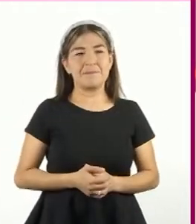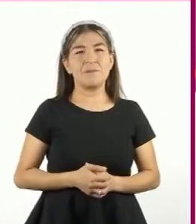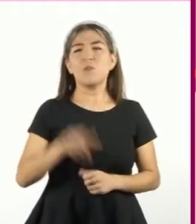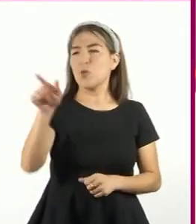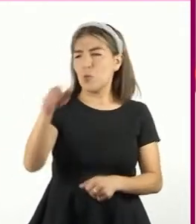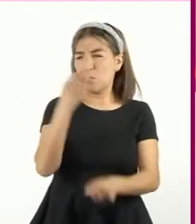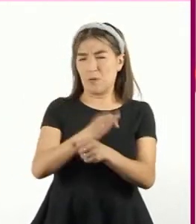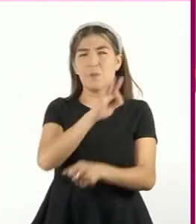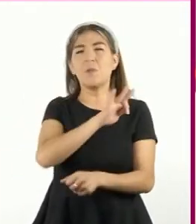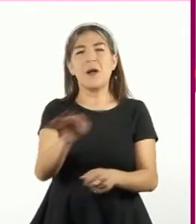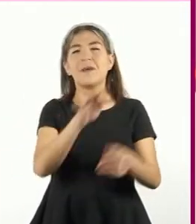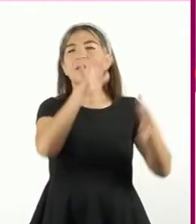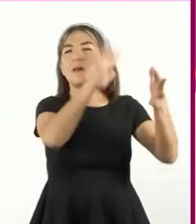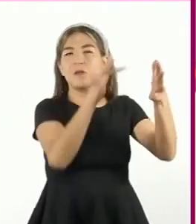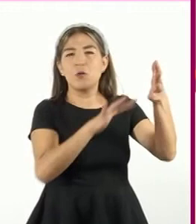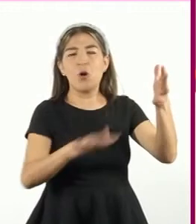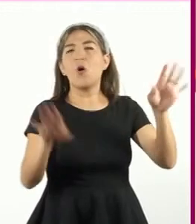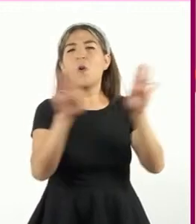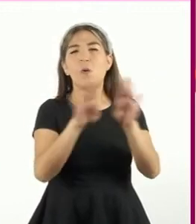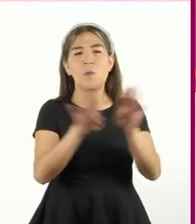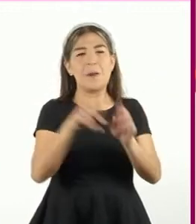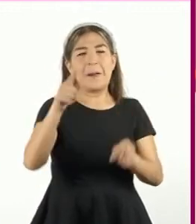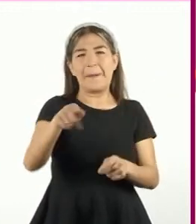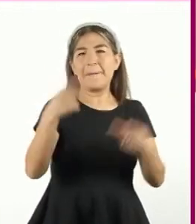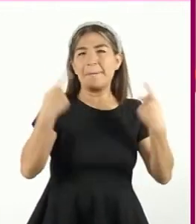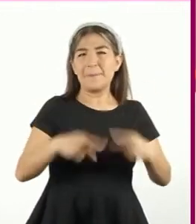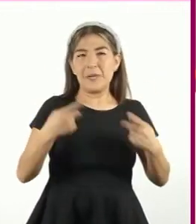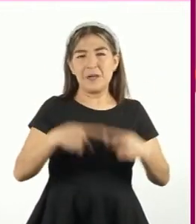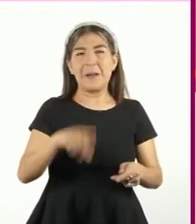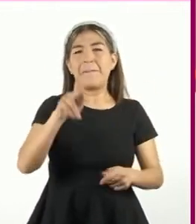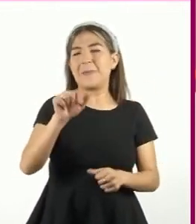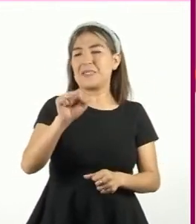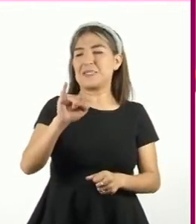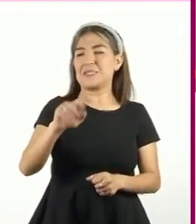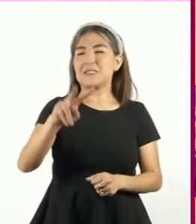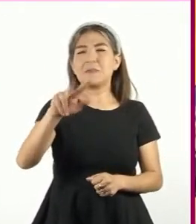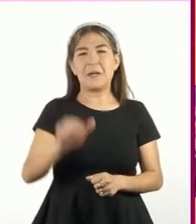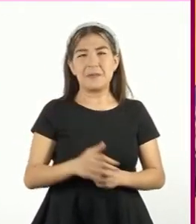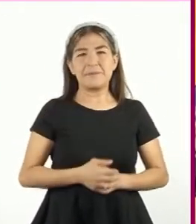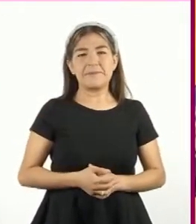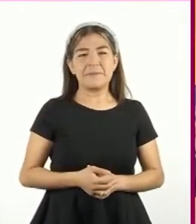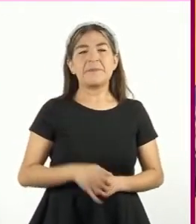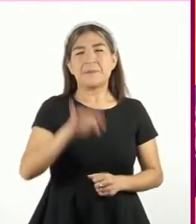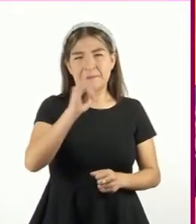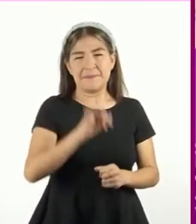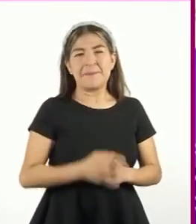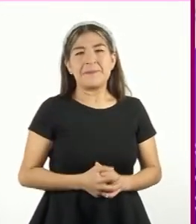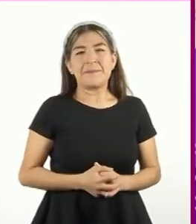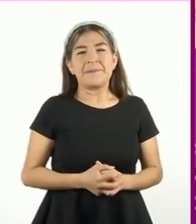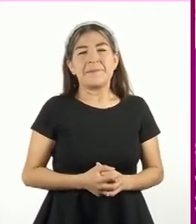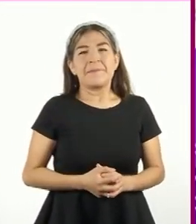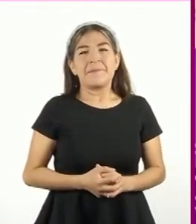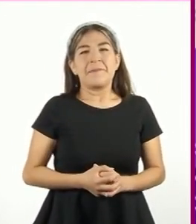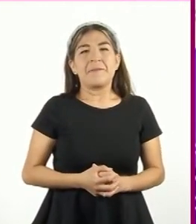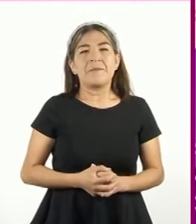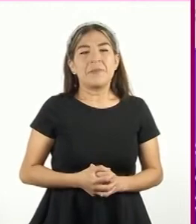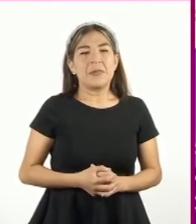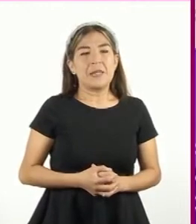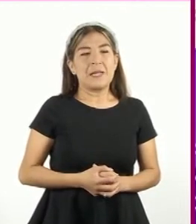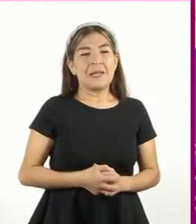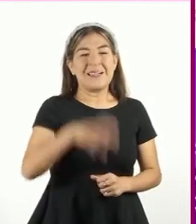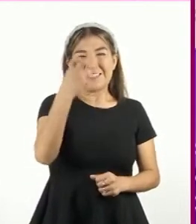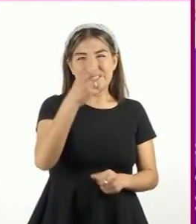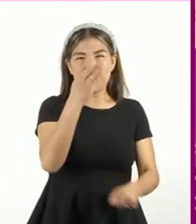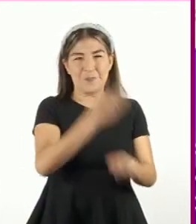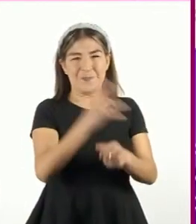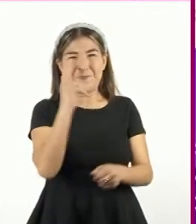¿Podrías ayudarme leyendo cómo reacciona una persona pasiva, Enrique? Por supuesto. De acuerdo con la